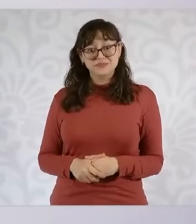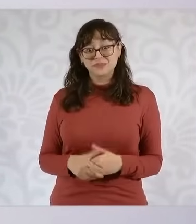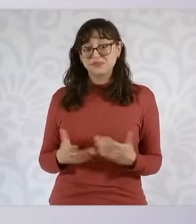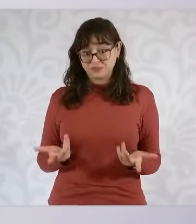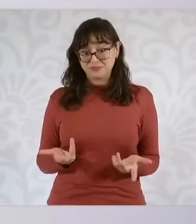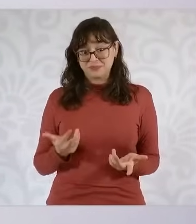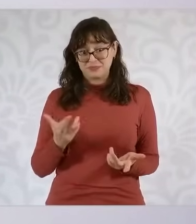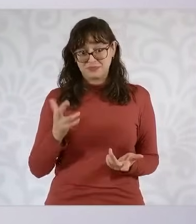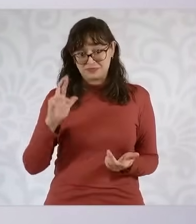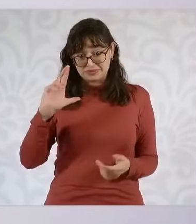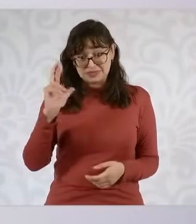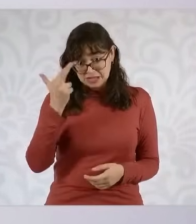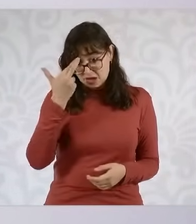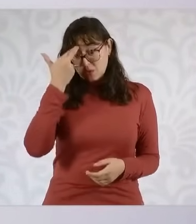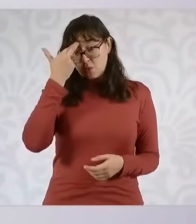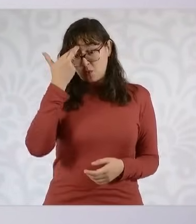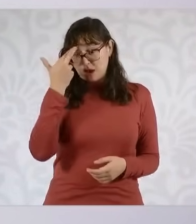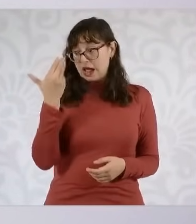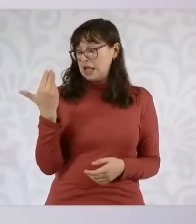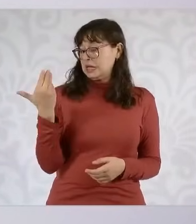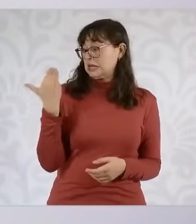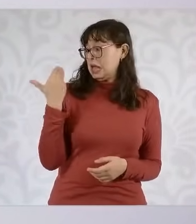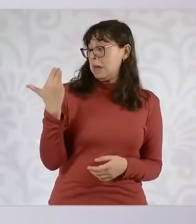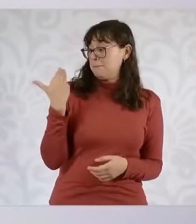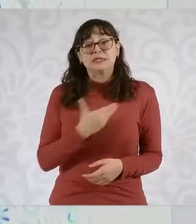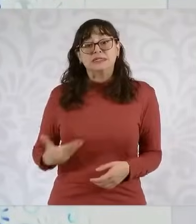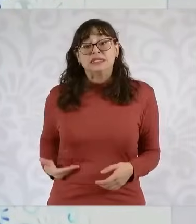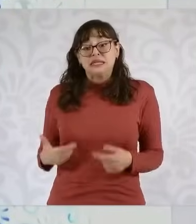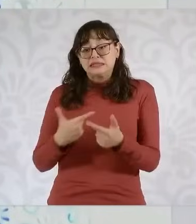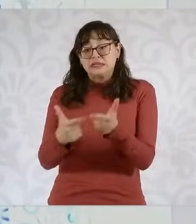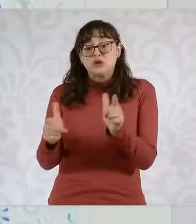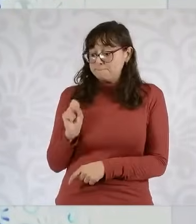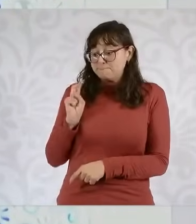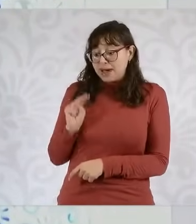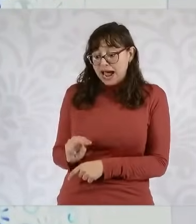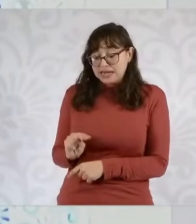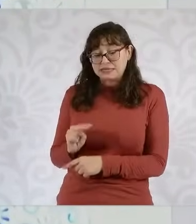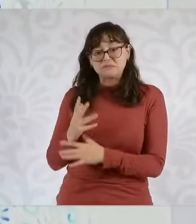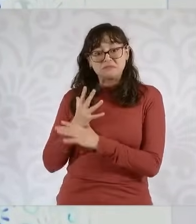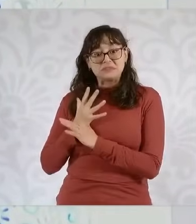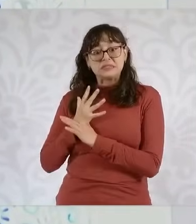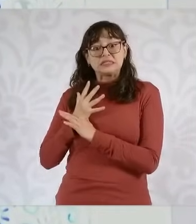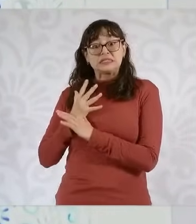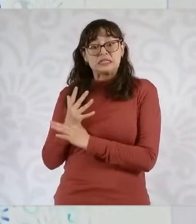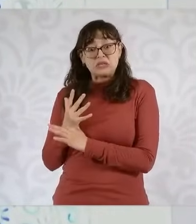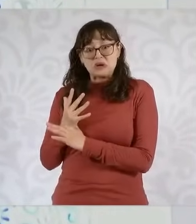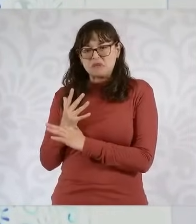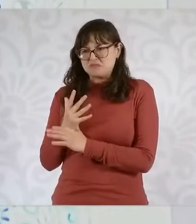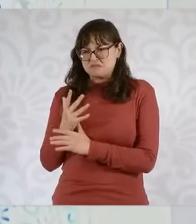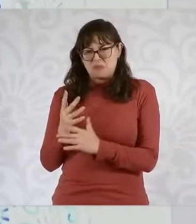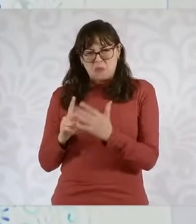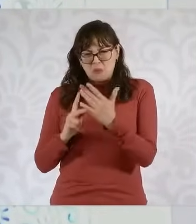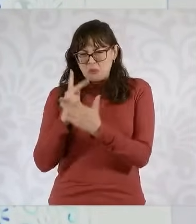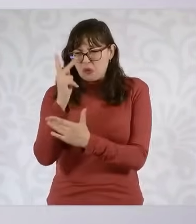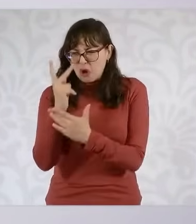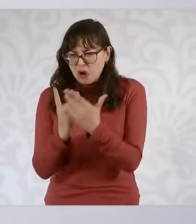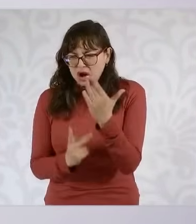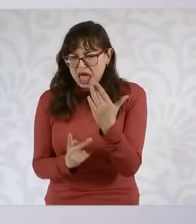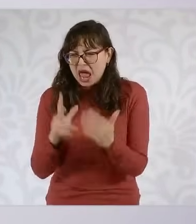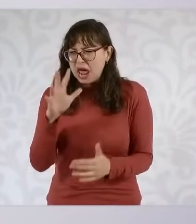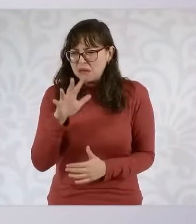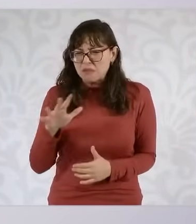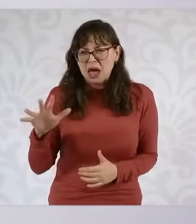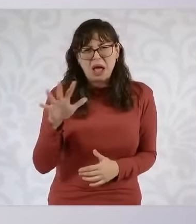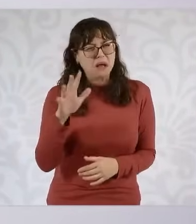el presidente del PAN hace tan solo unos meses dijo que ellos nunca estuvieron de acuerdo con